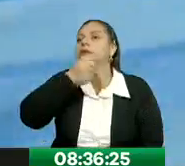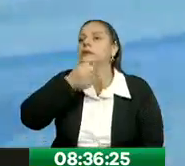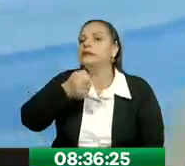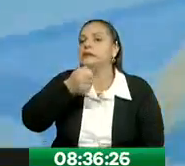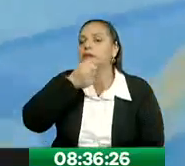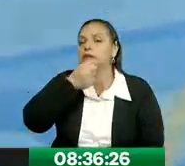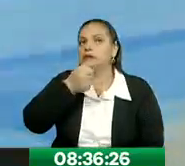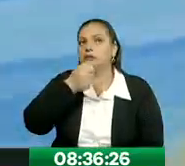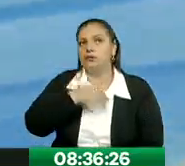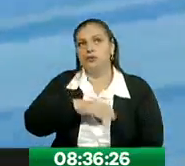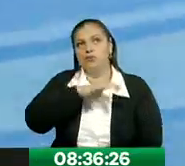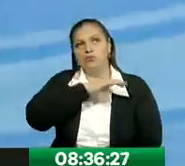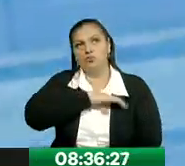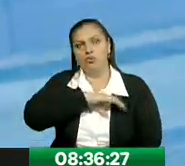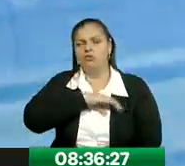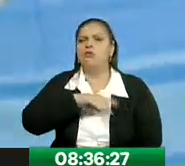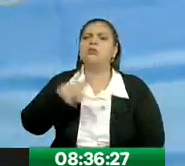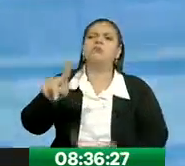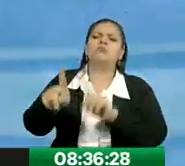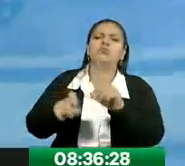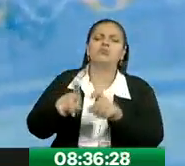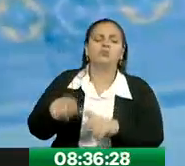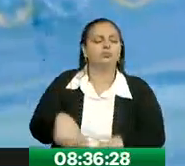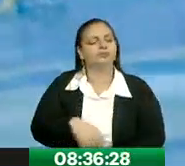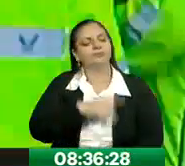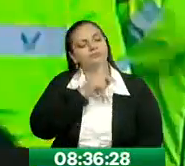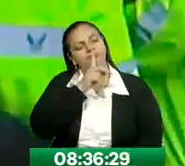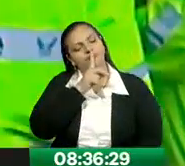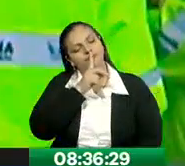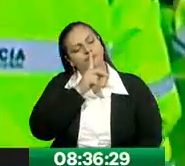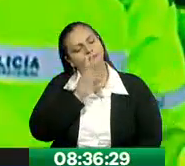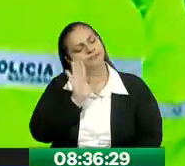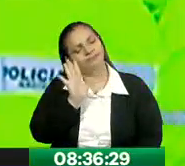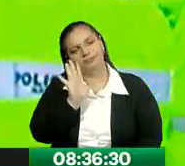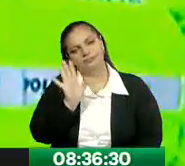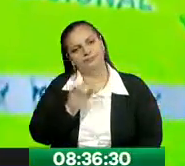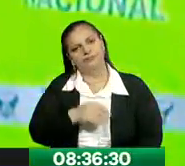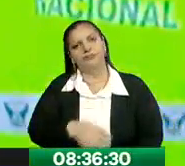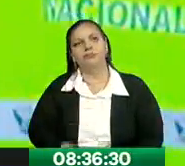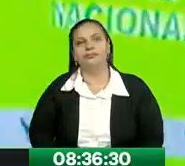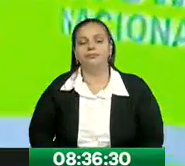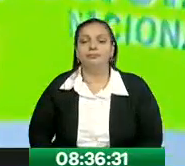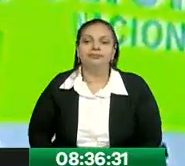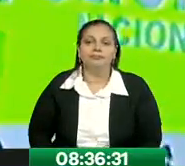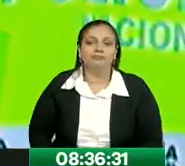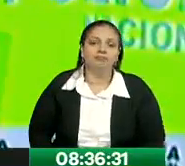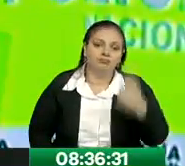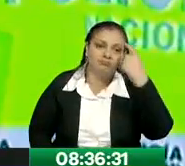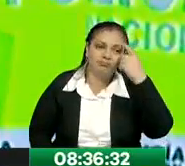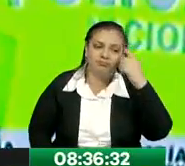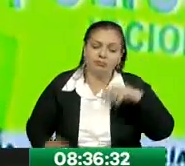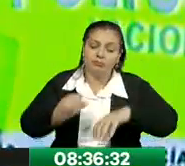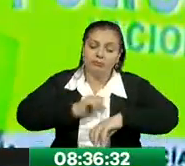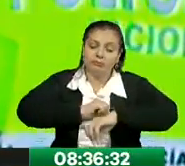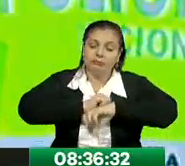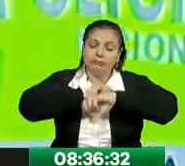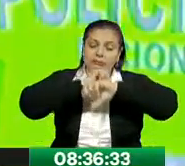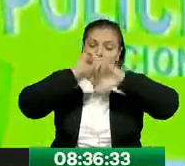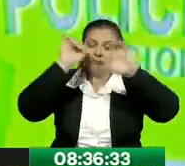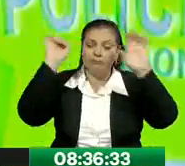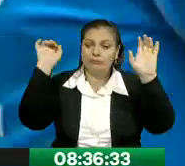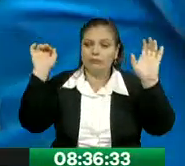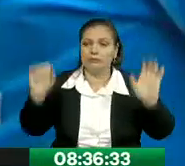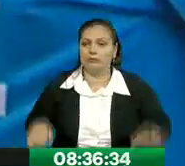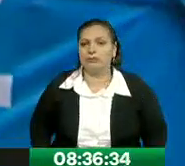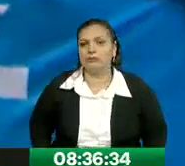policía consideran que este crimen fue cometido durante la madrugada. Sin embargo, esta hipótesis contrasta con la versión de algunos